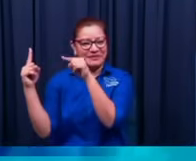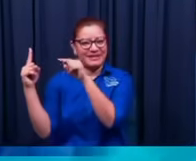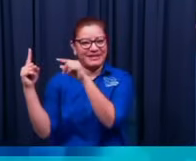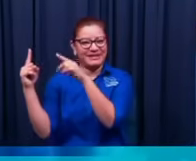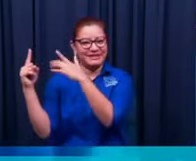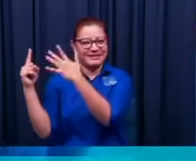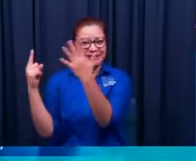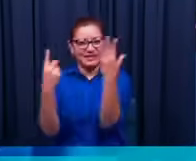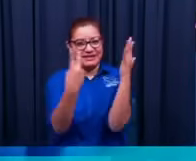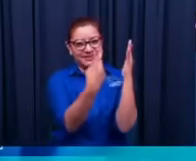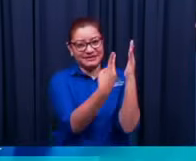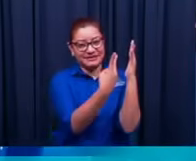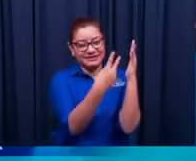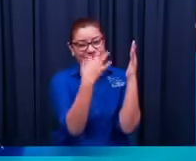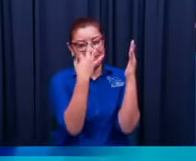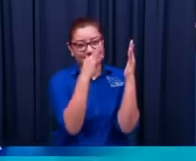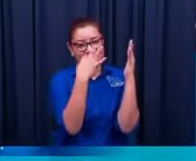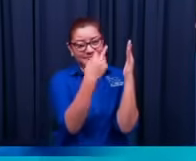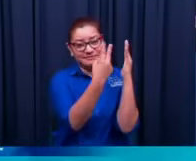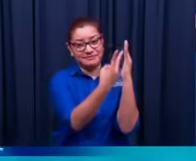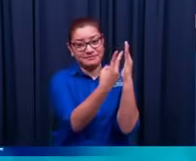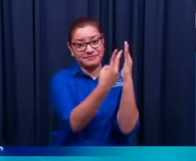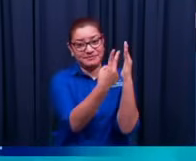Tiene 7 mujeres.